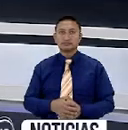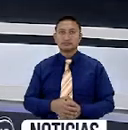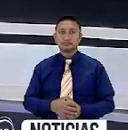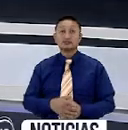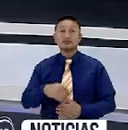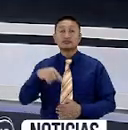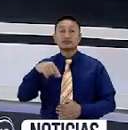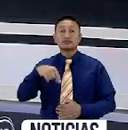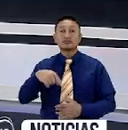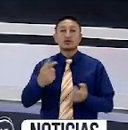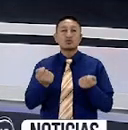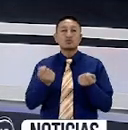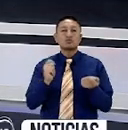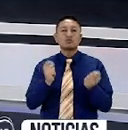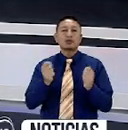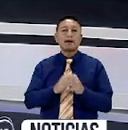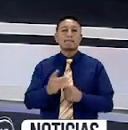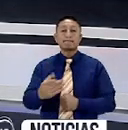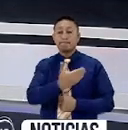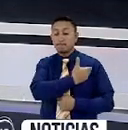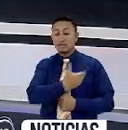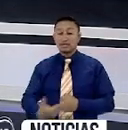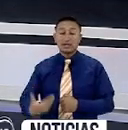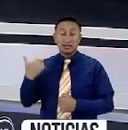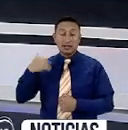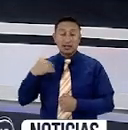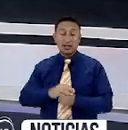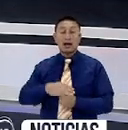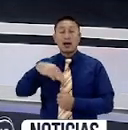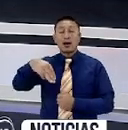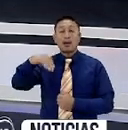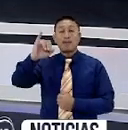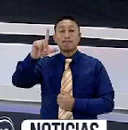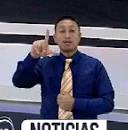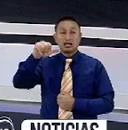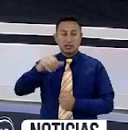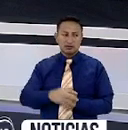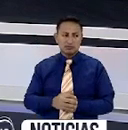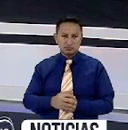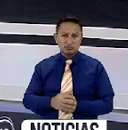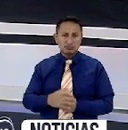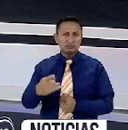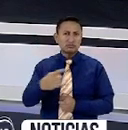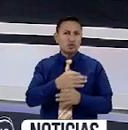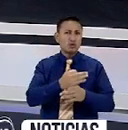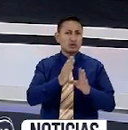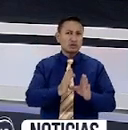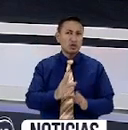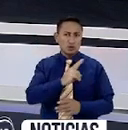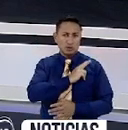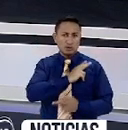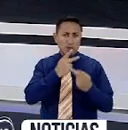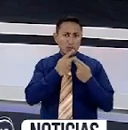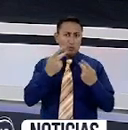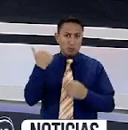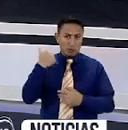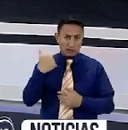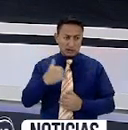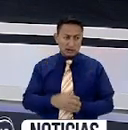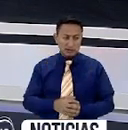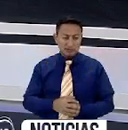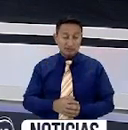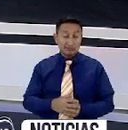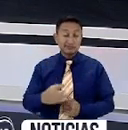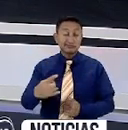los ajustes realizados por el presidente Javier Miley han influido en el funcionamiento de las universidades públicas argentinas